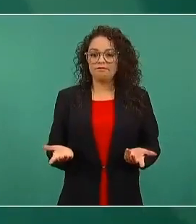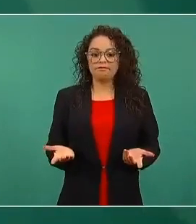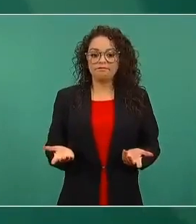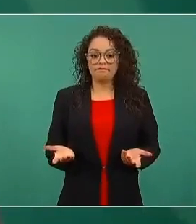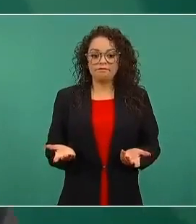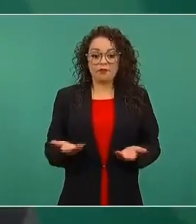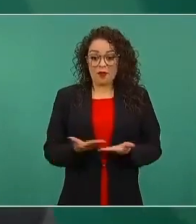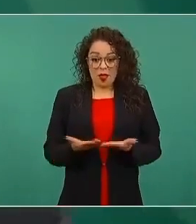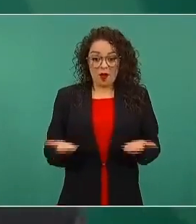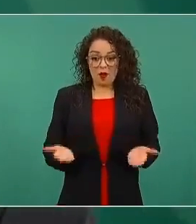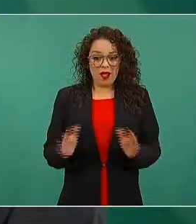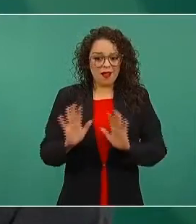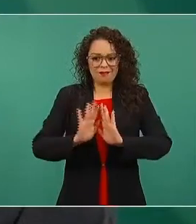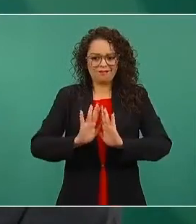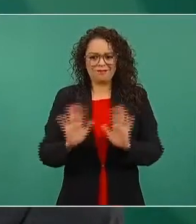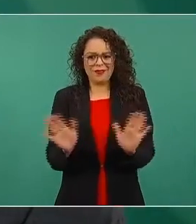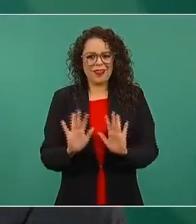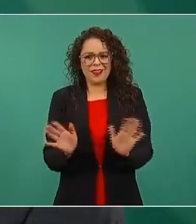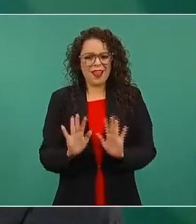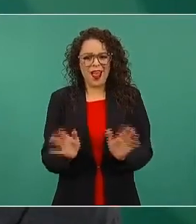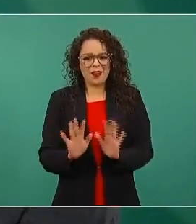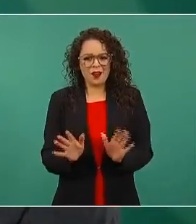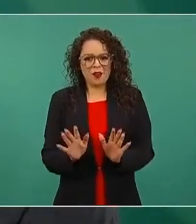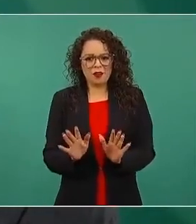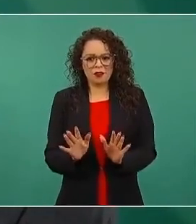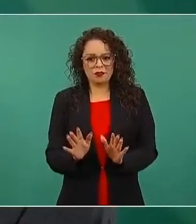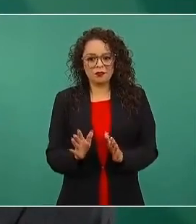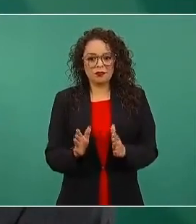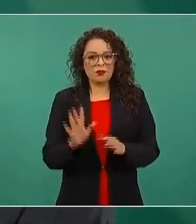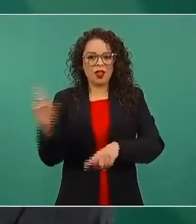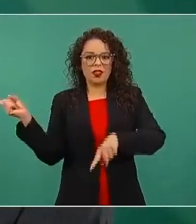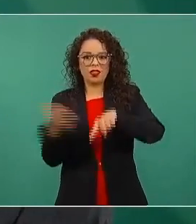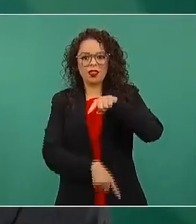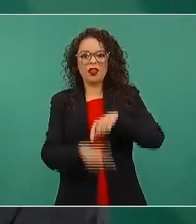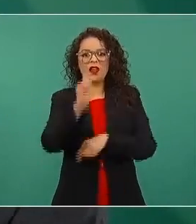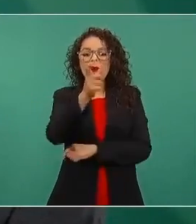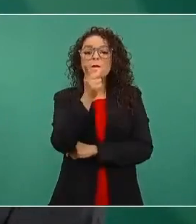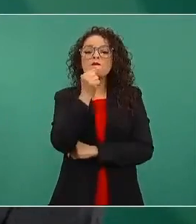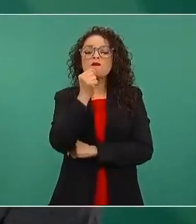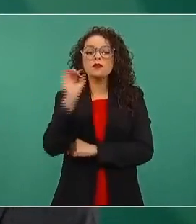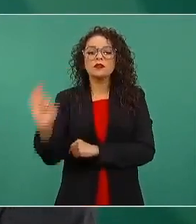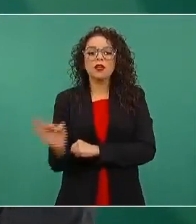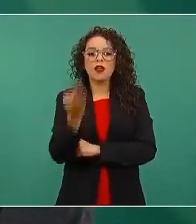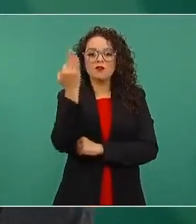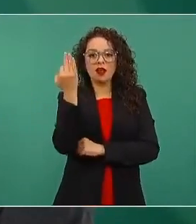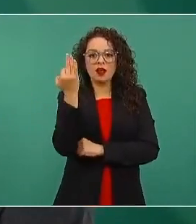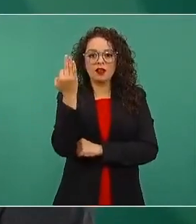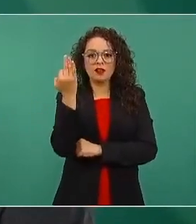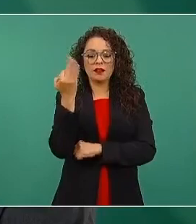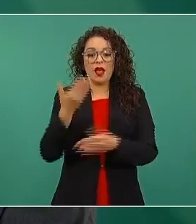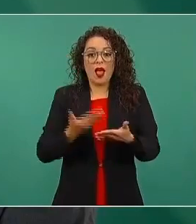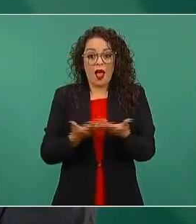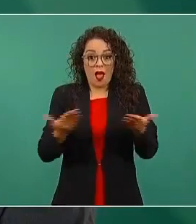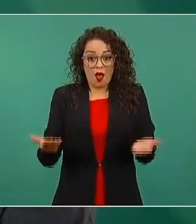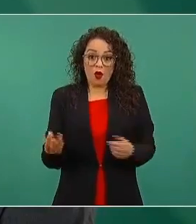no está la Policía Federal, se creó la Guardia Nacional.